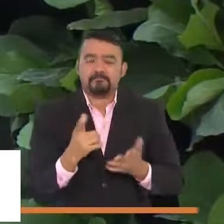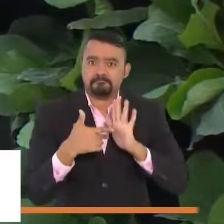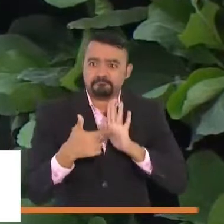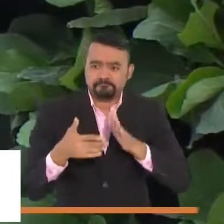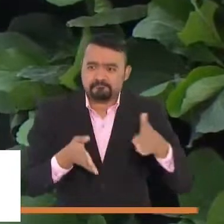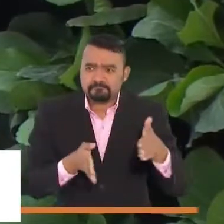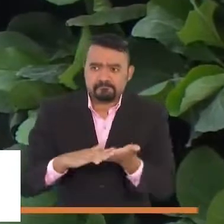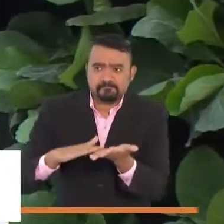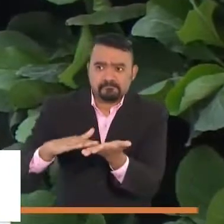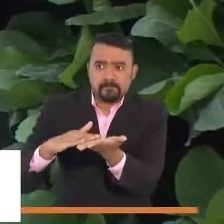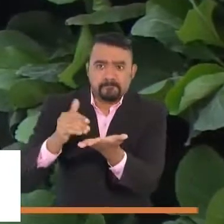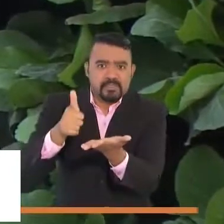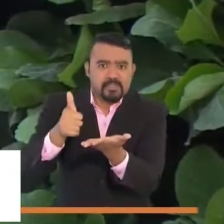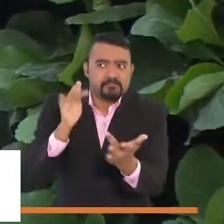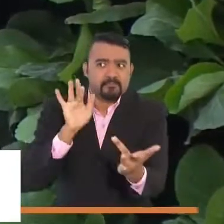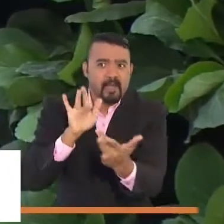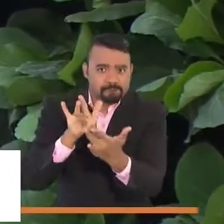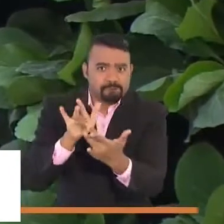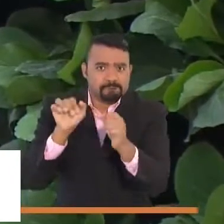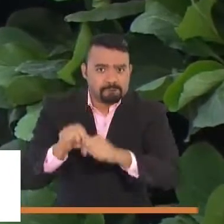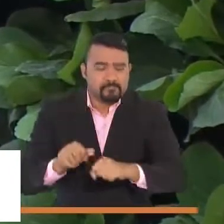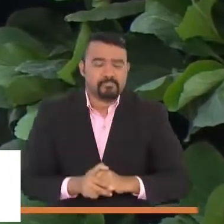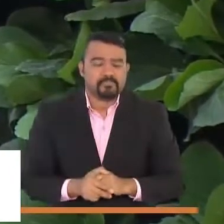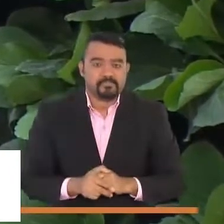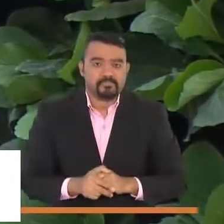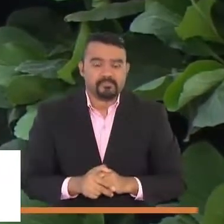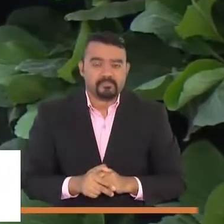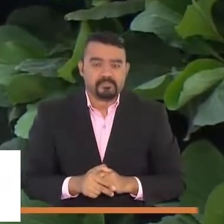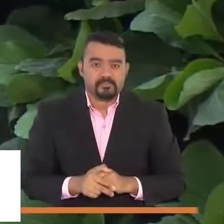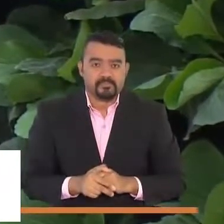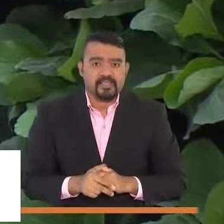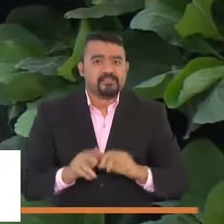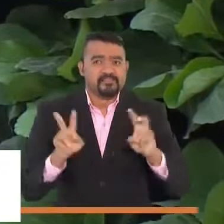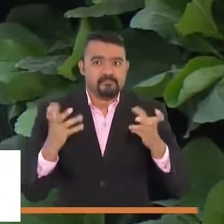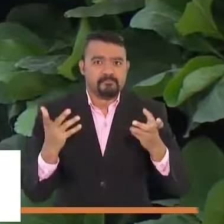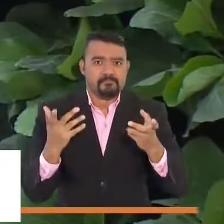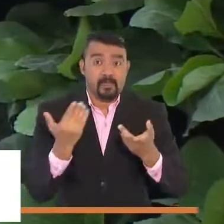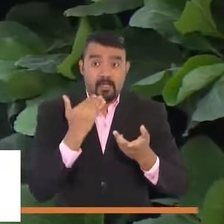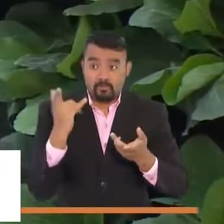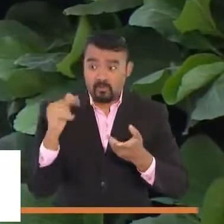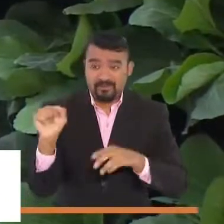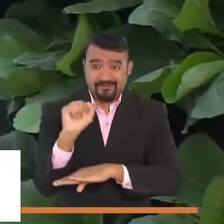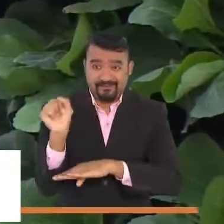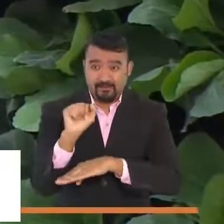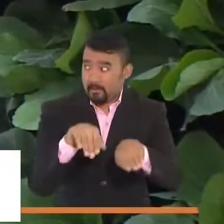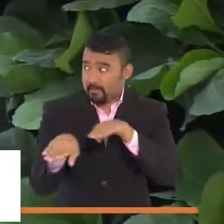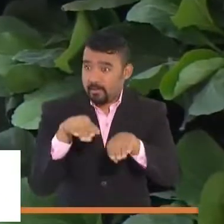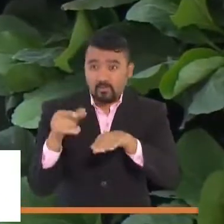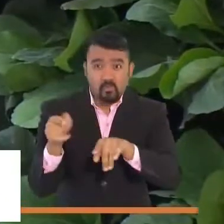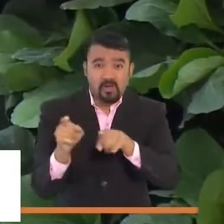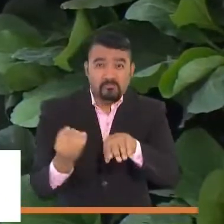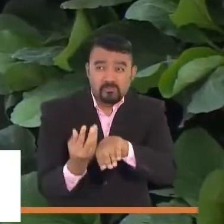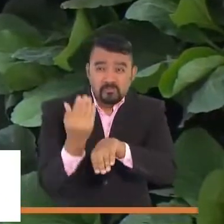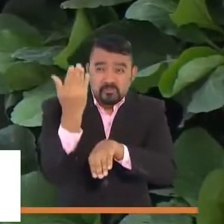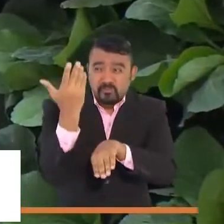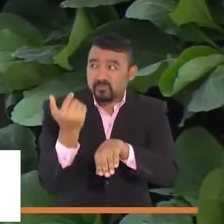especificaciones técnicas y además para mejorar la movilidad, ayuda también a la calidad del aire, porque cuando los vehículos se detienen